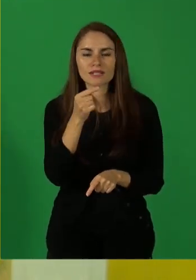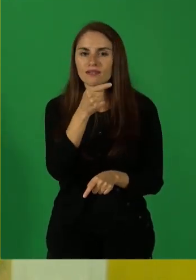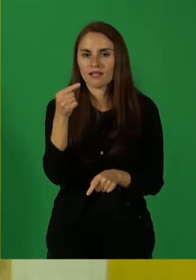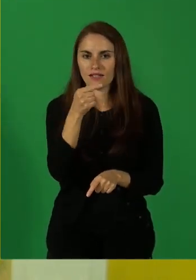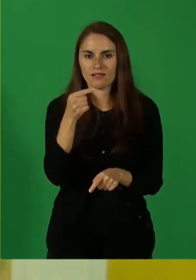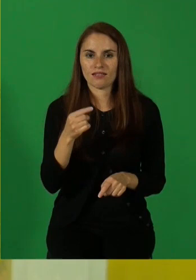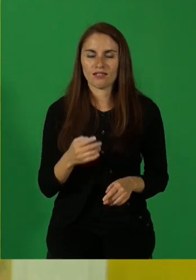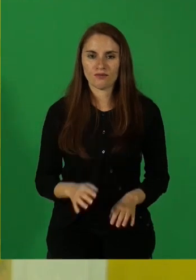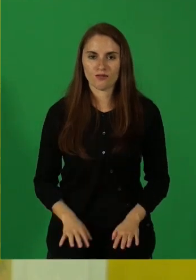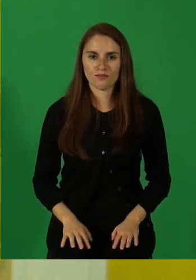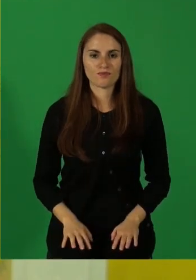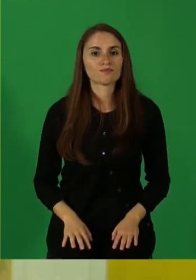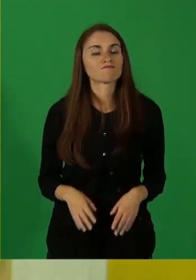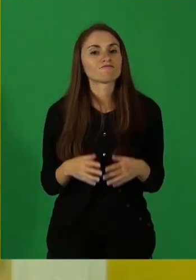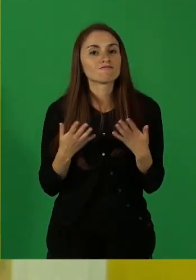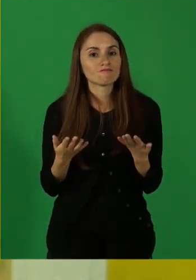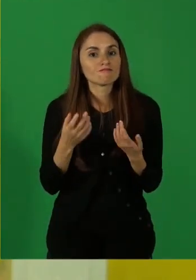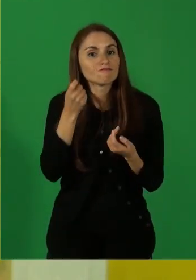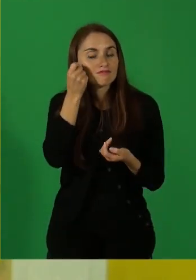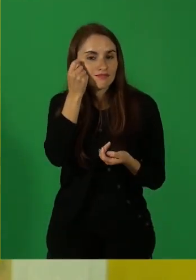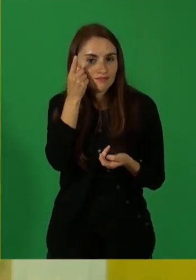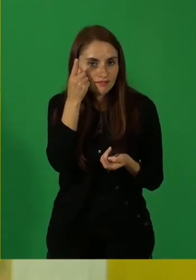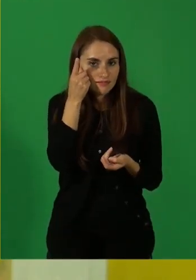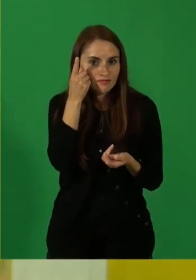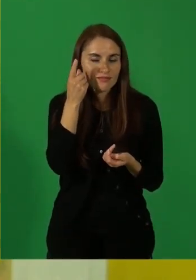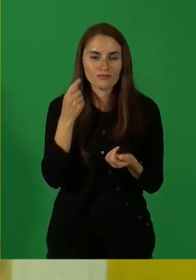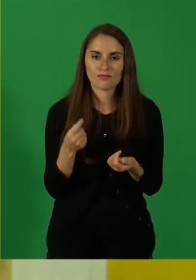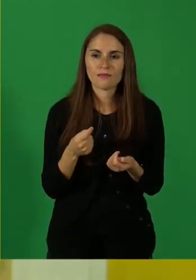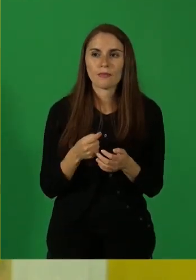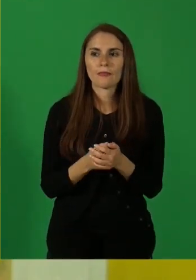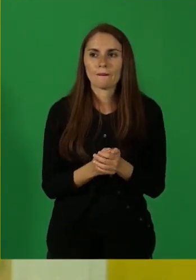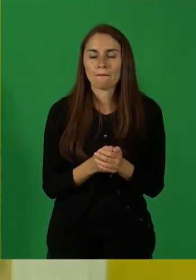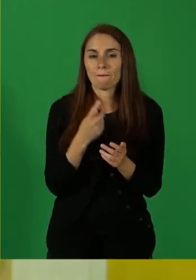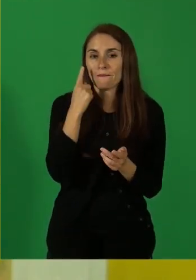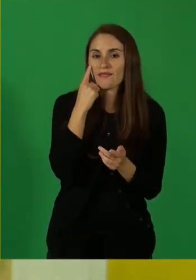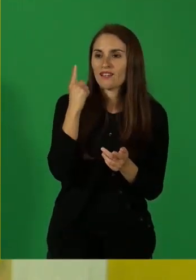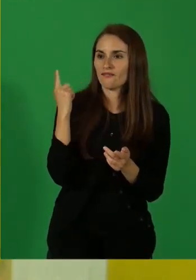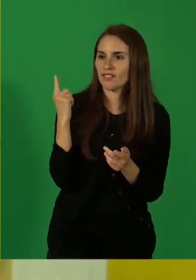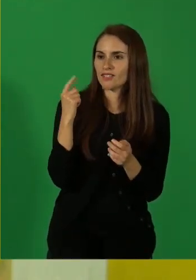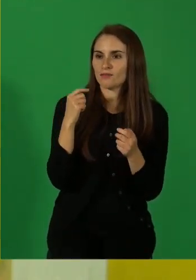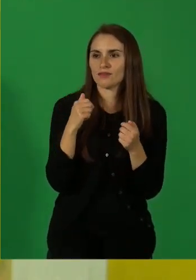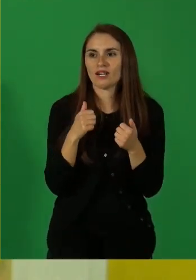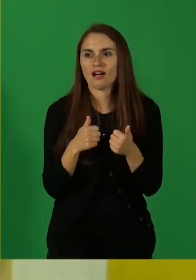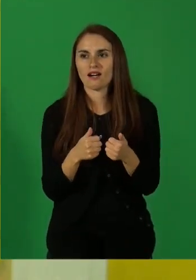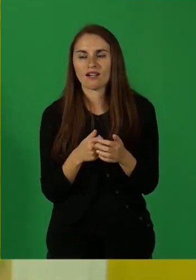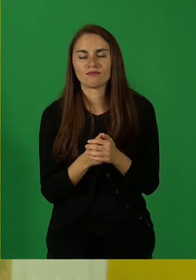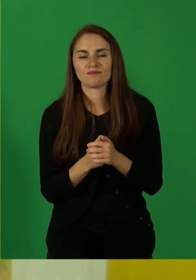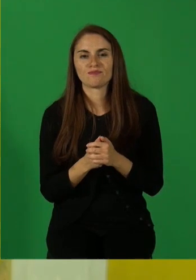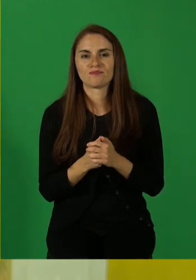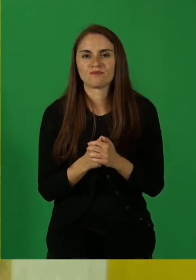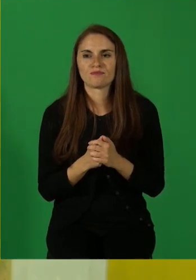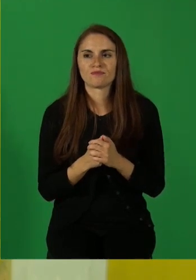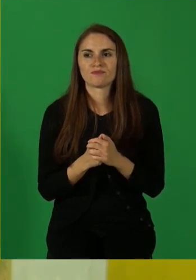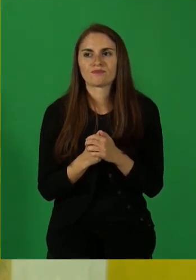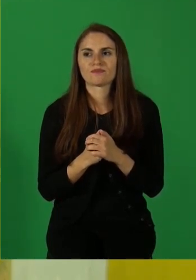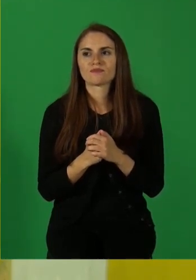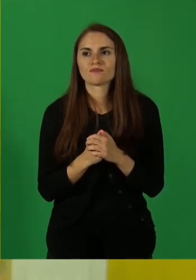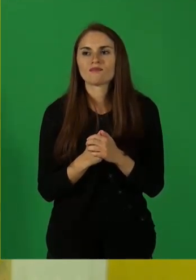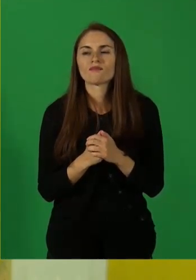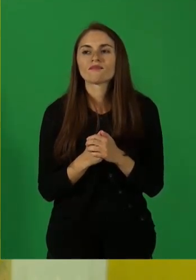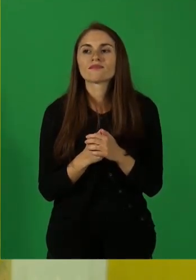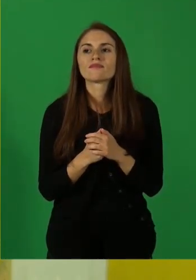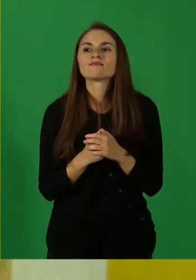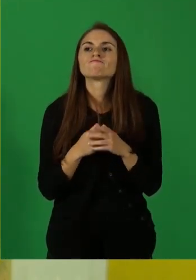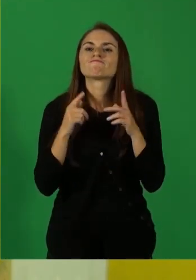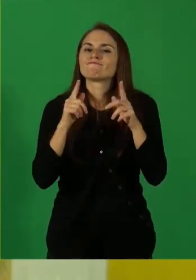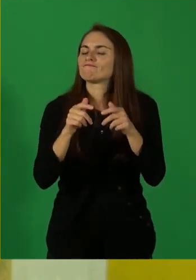negativo. Corre para ambas operaciones como tú lo puedes ver, ¿no es cierto?, en estos ejemplos.